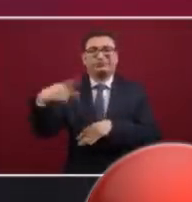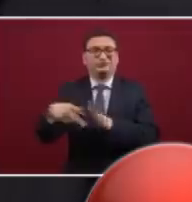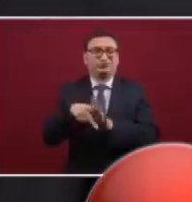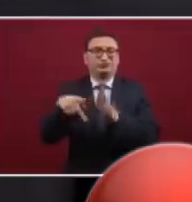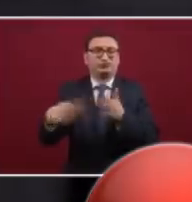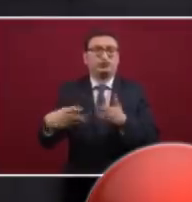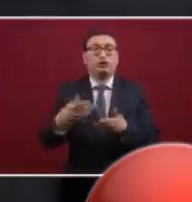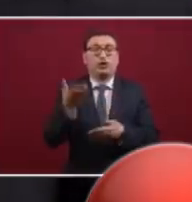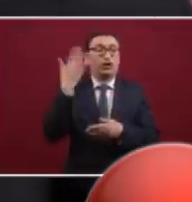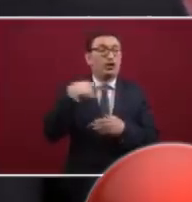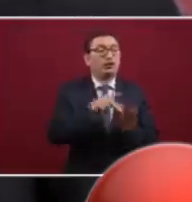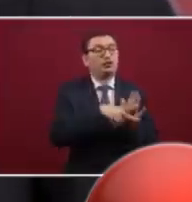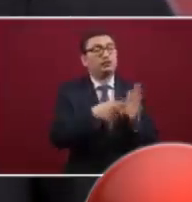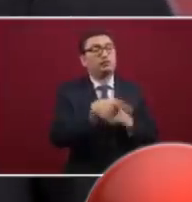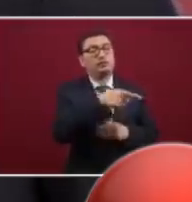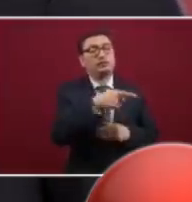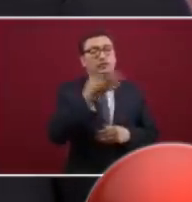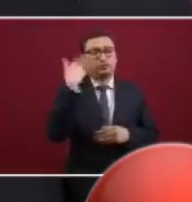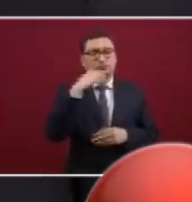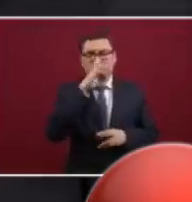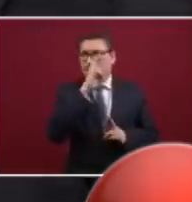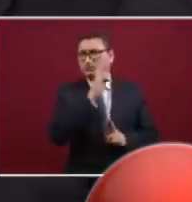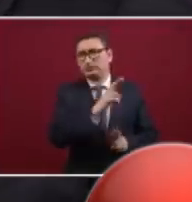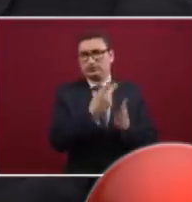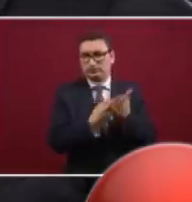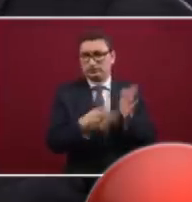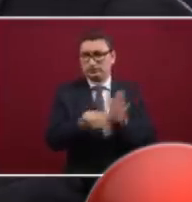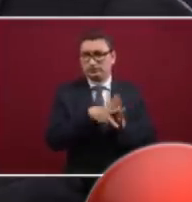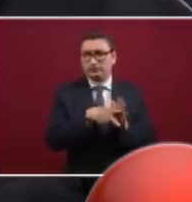Hay un periódico al que yo respeto mucho,